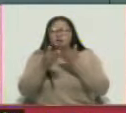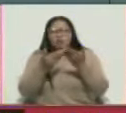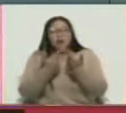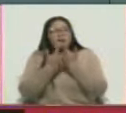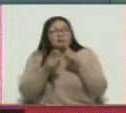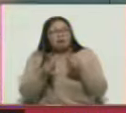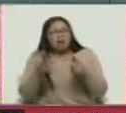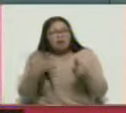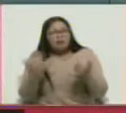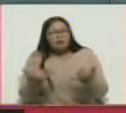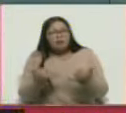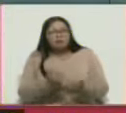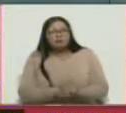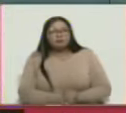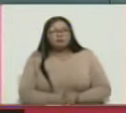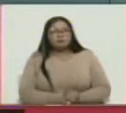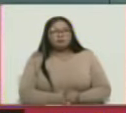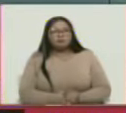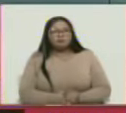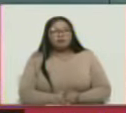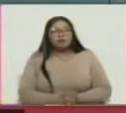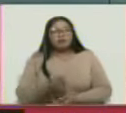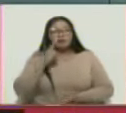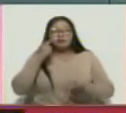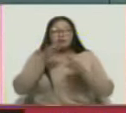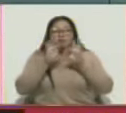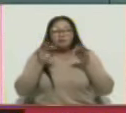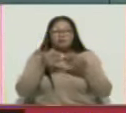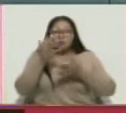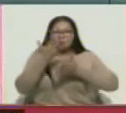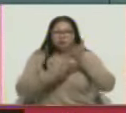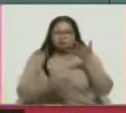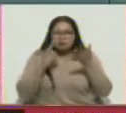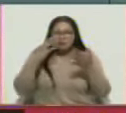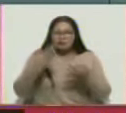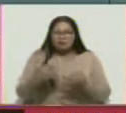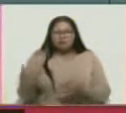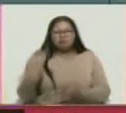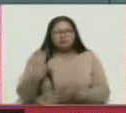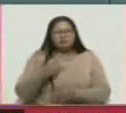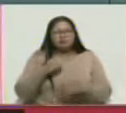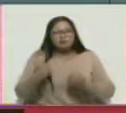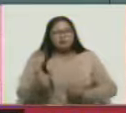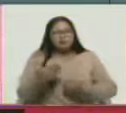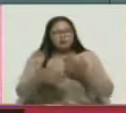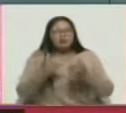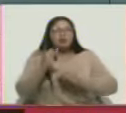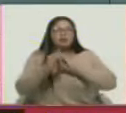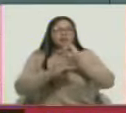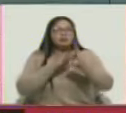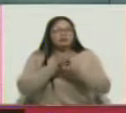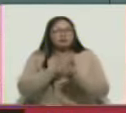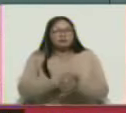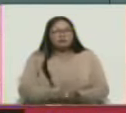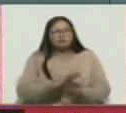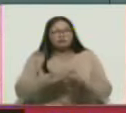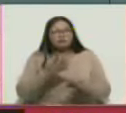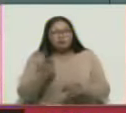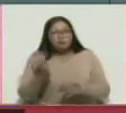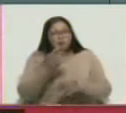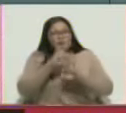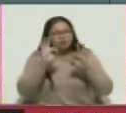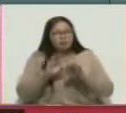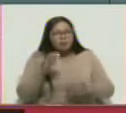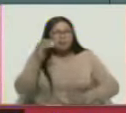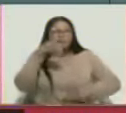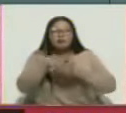libertaria. Bueno, y hay un juego y una narrativa realmente criminal de la mediática internacional, ¿no? Que trata de imponer de que esto es una